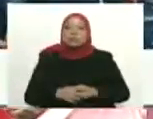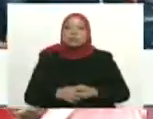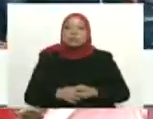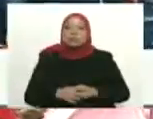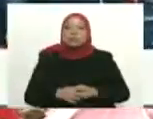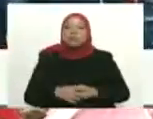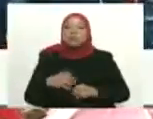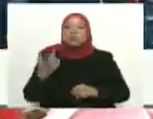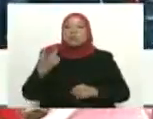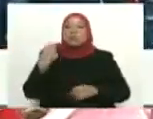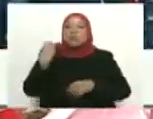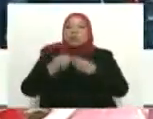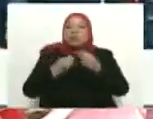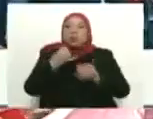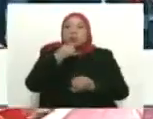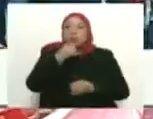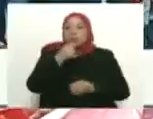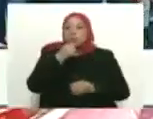Dagnesia Escalona.